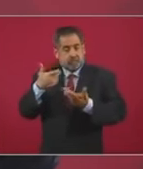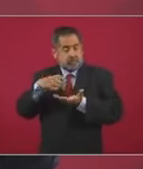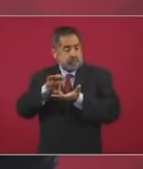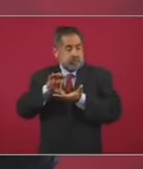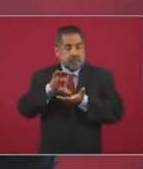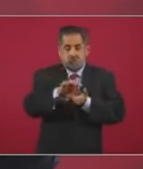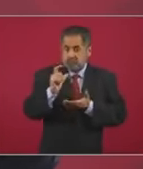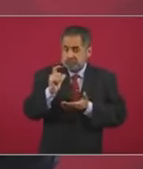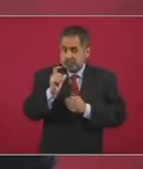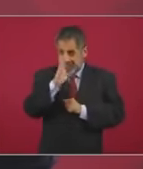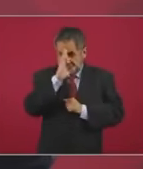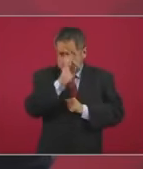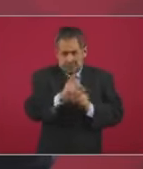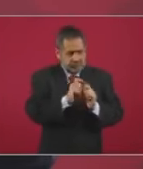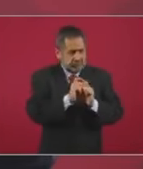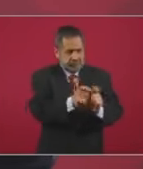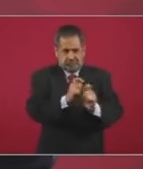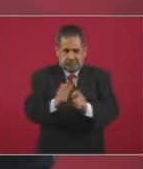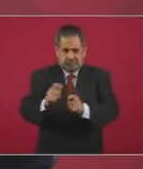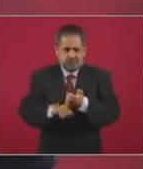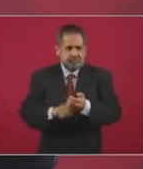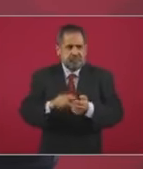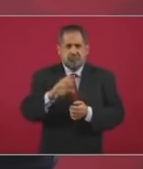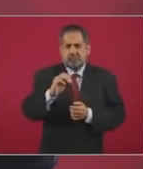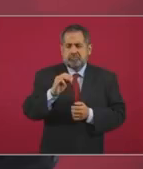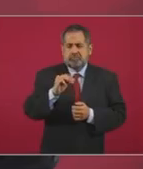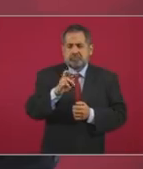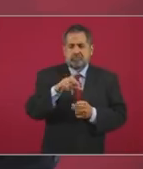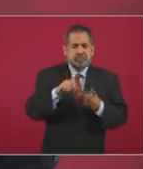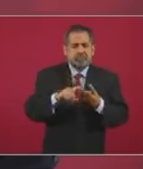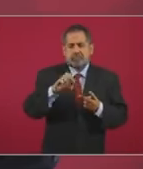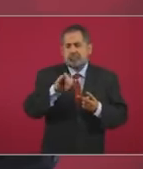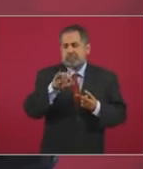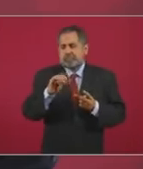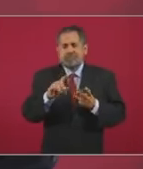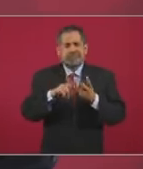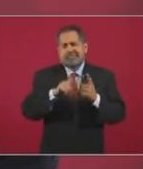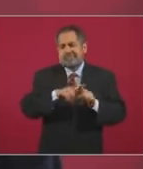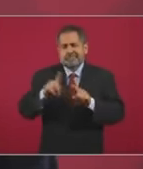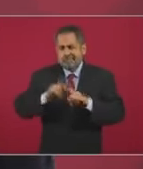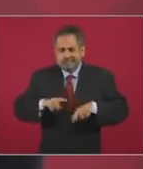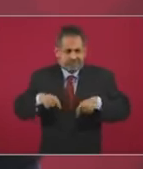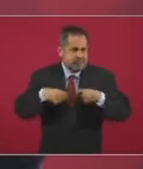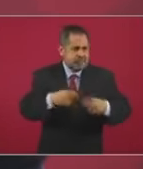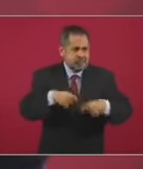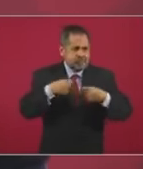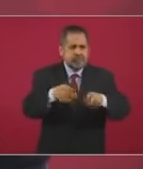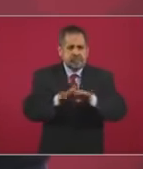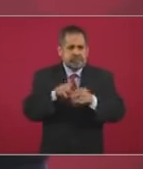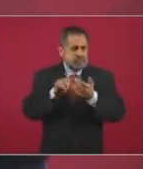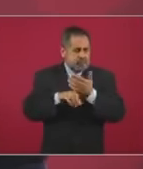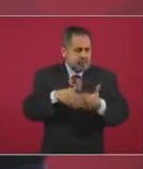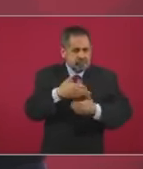directos a los campesinos, sean comuneros, ejidatarios o pequeños propietarios, la producción para el